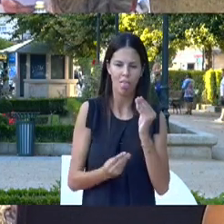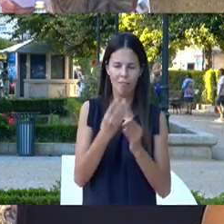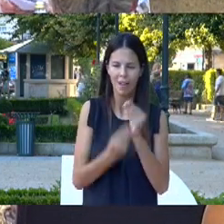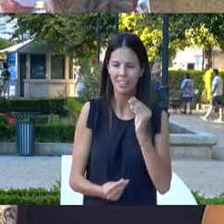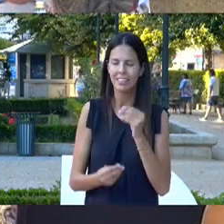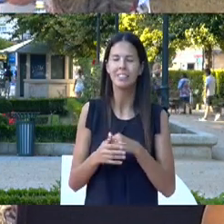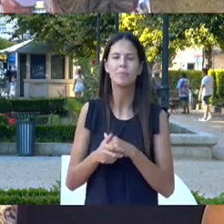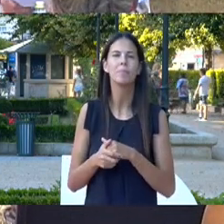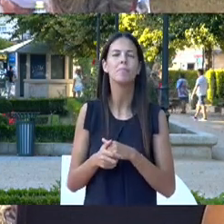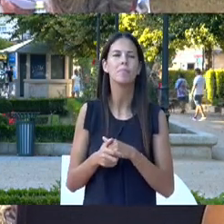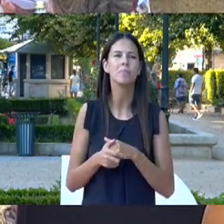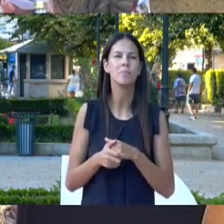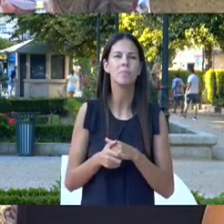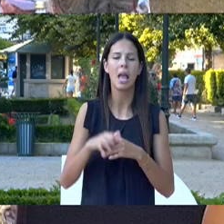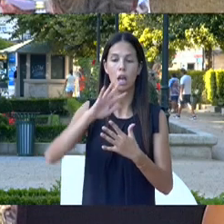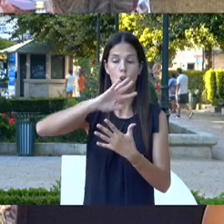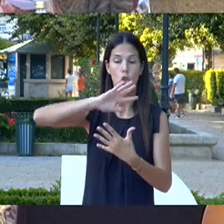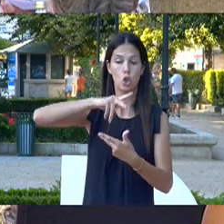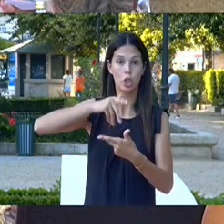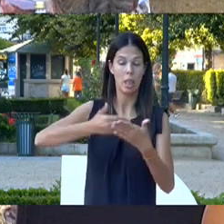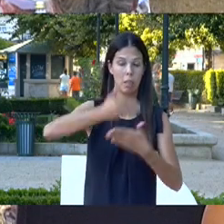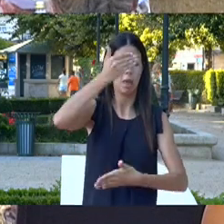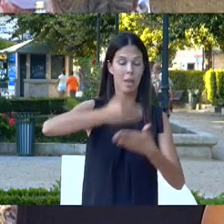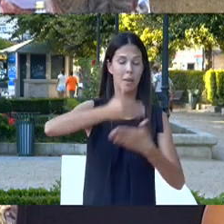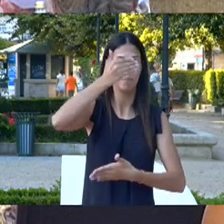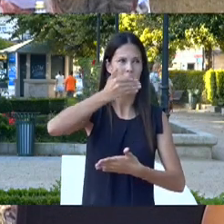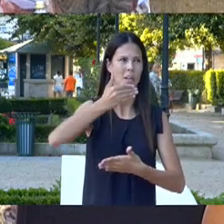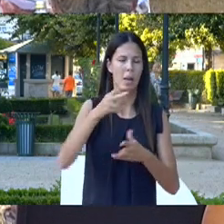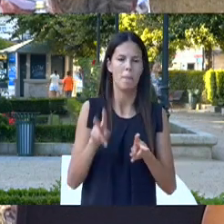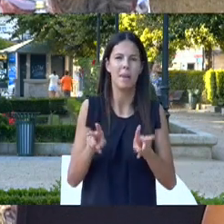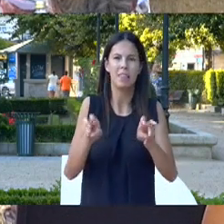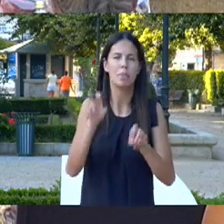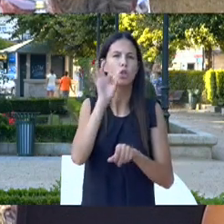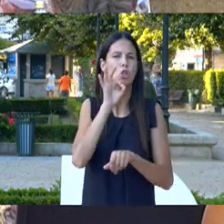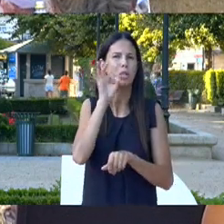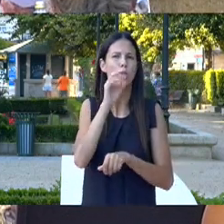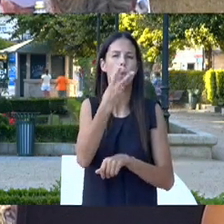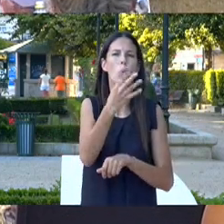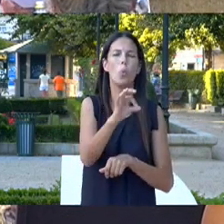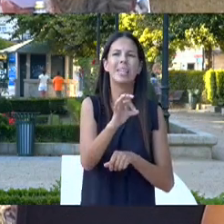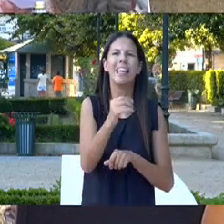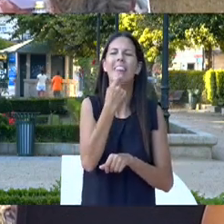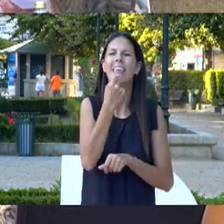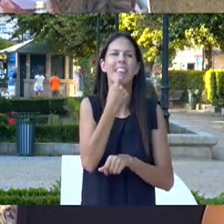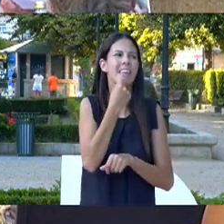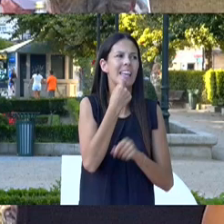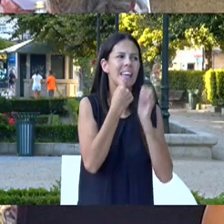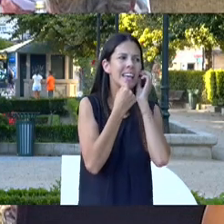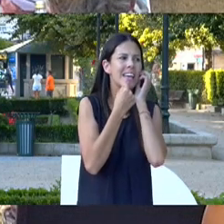que tiña, nalgúnha noticia de prensa de principios de século XX se decía que había...